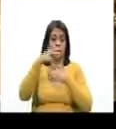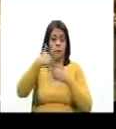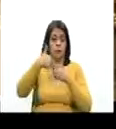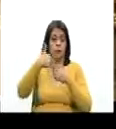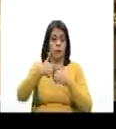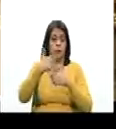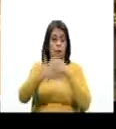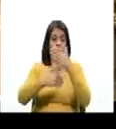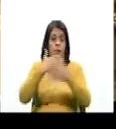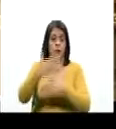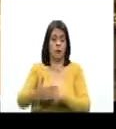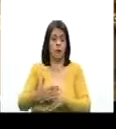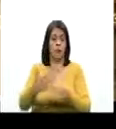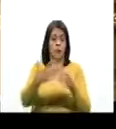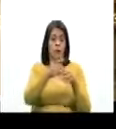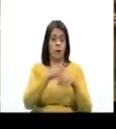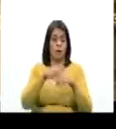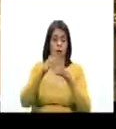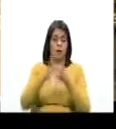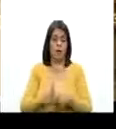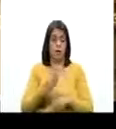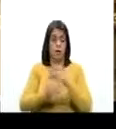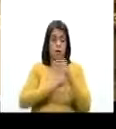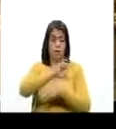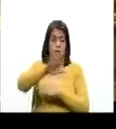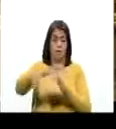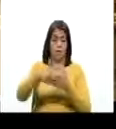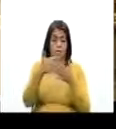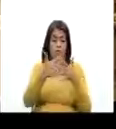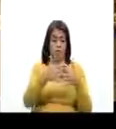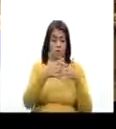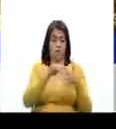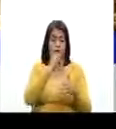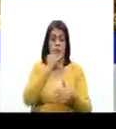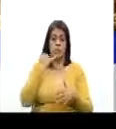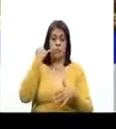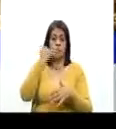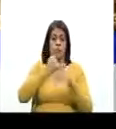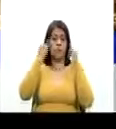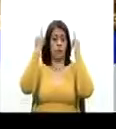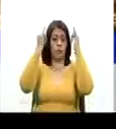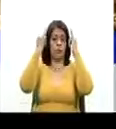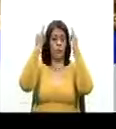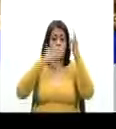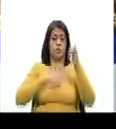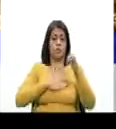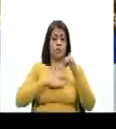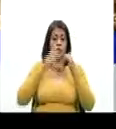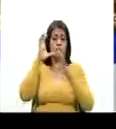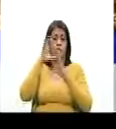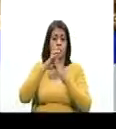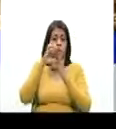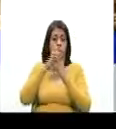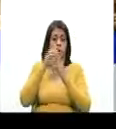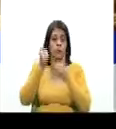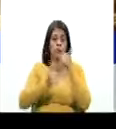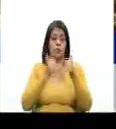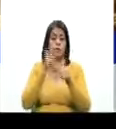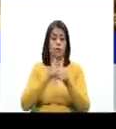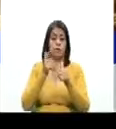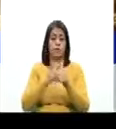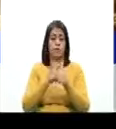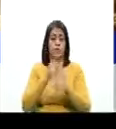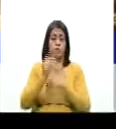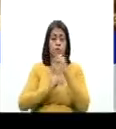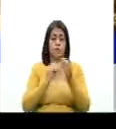la Antártida a los gringos, las bases de litio, todas las empresas de Israel haciéndose la fiesta en mi país, y sin meter 400 fusiles,